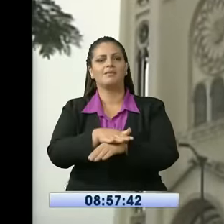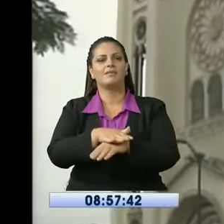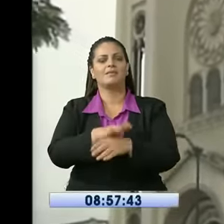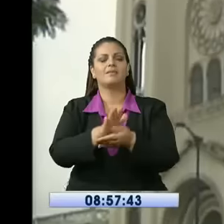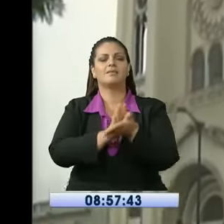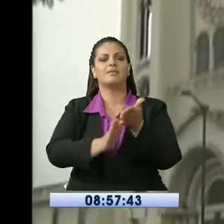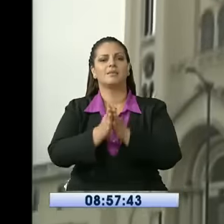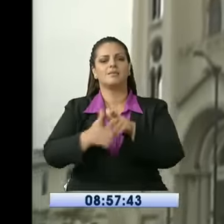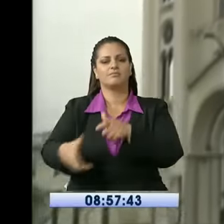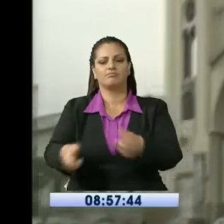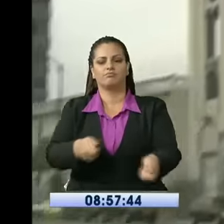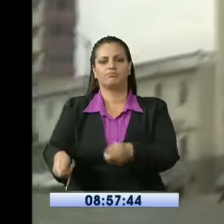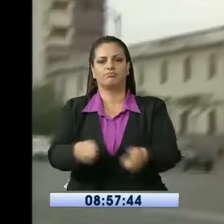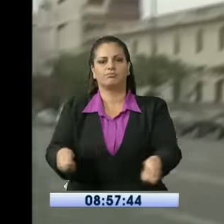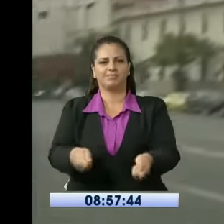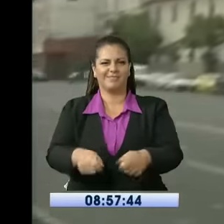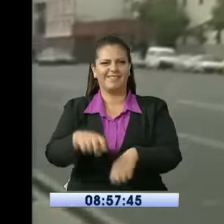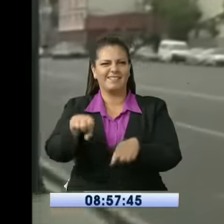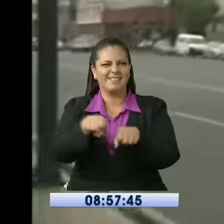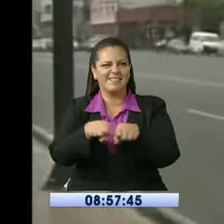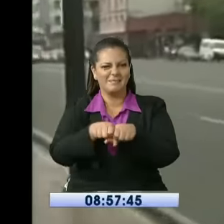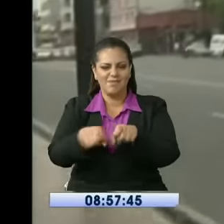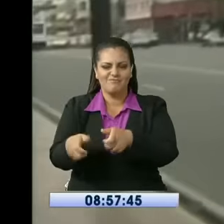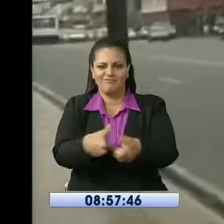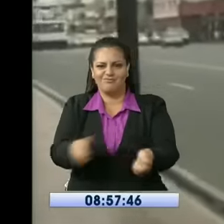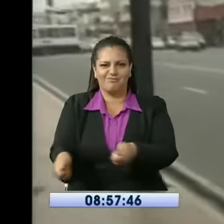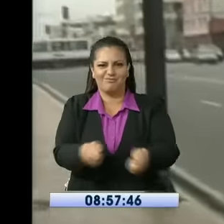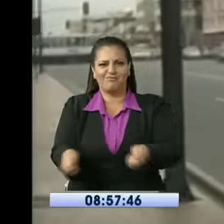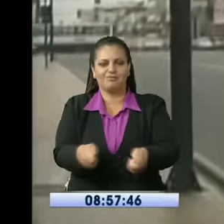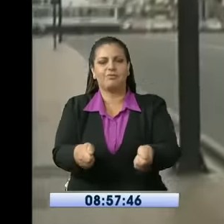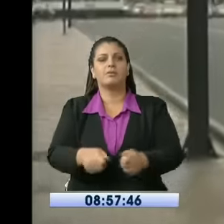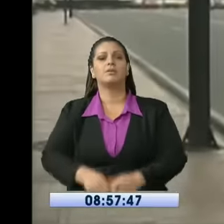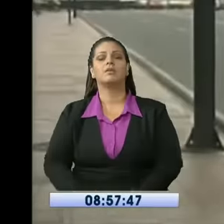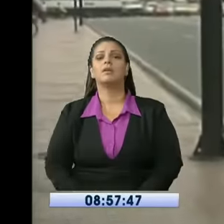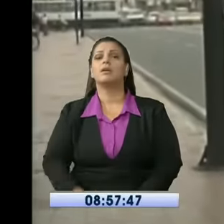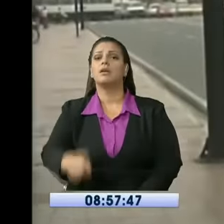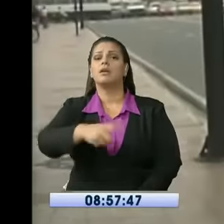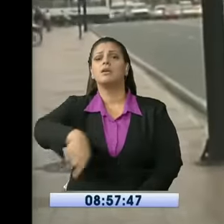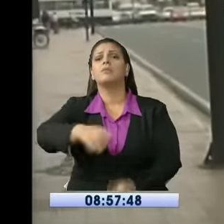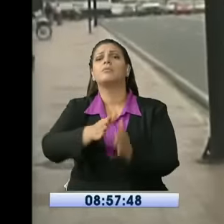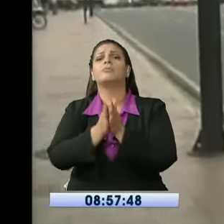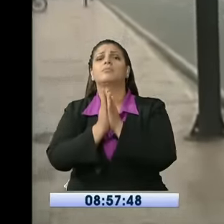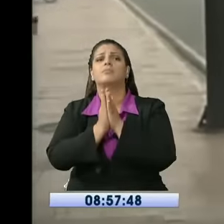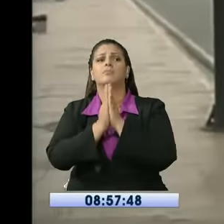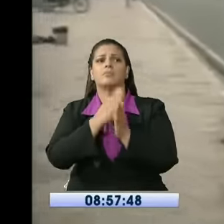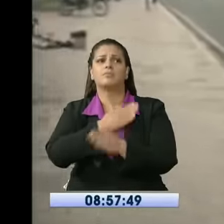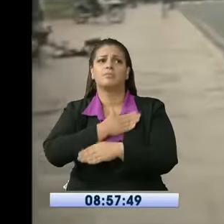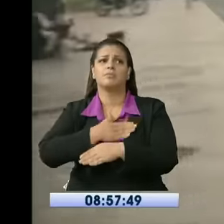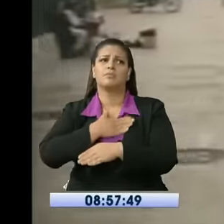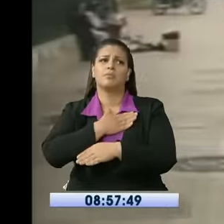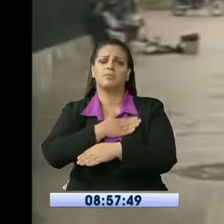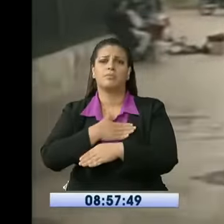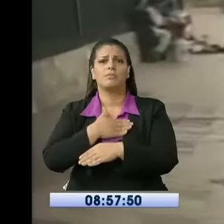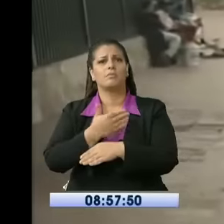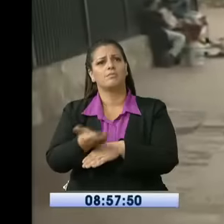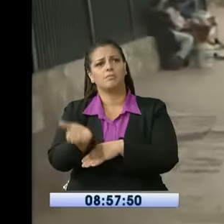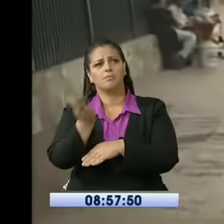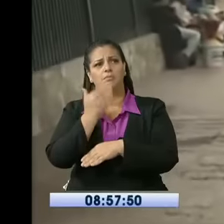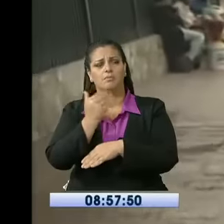señora que Betuna, ellos están pidiendo a la policía el retorno de los agentes